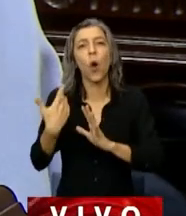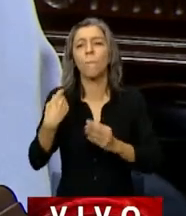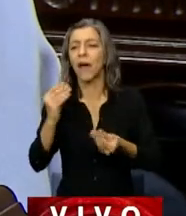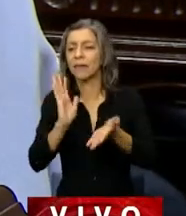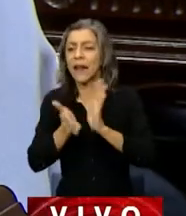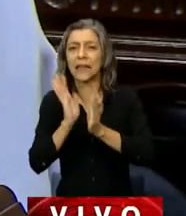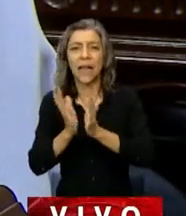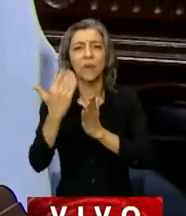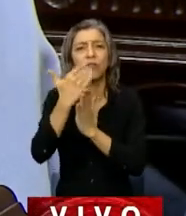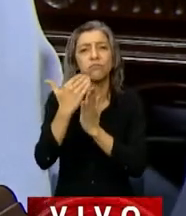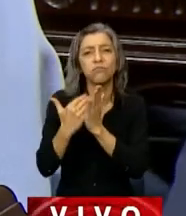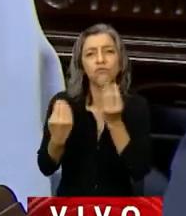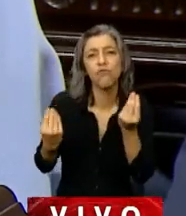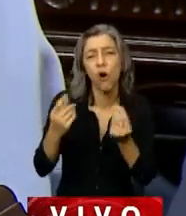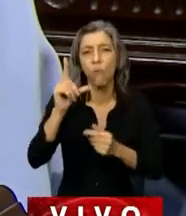dolor severo.